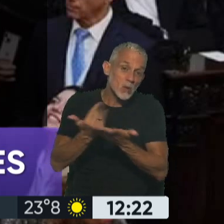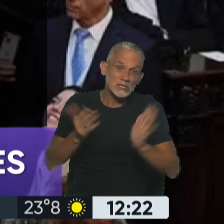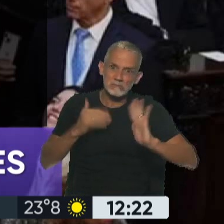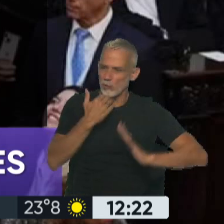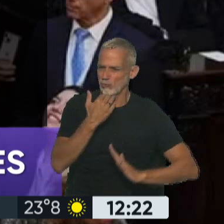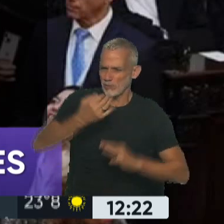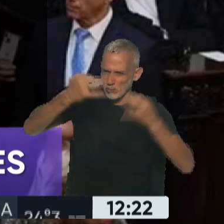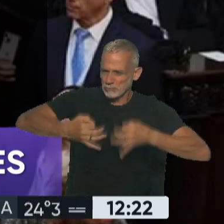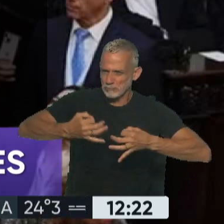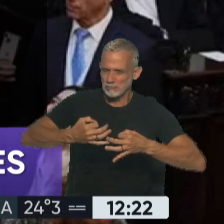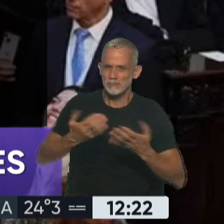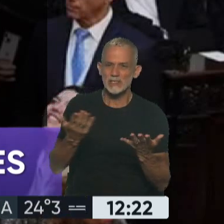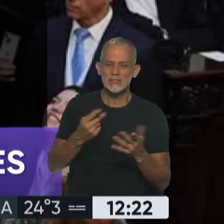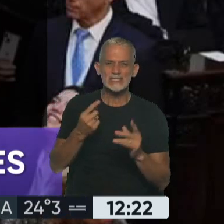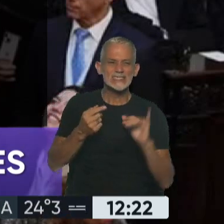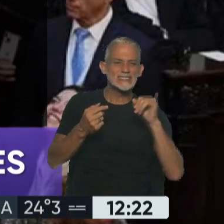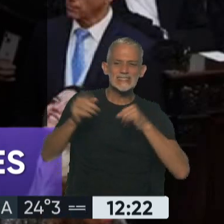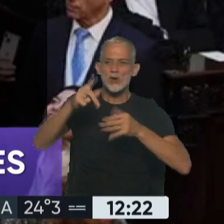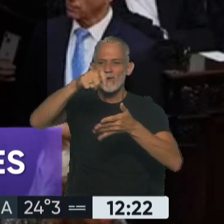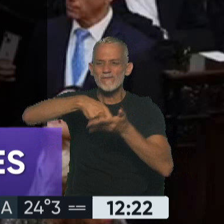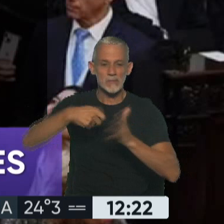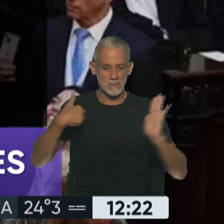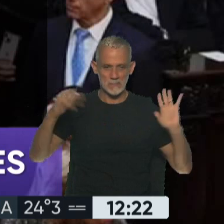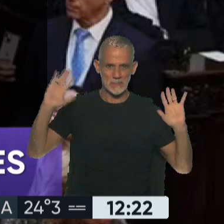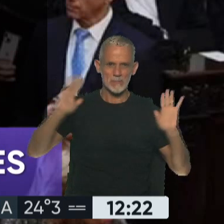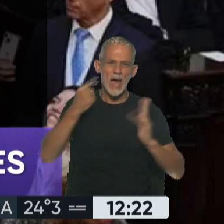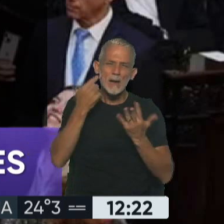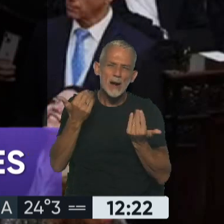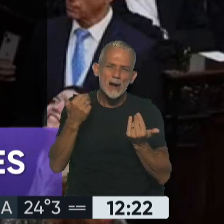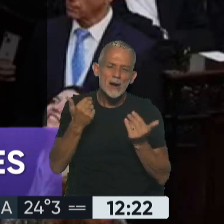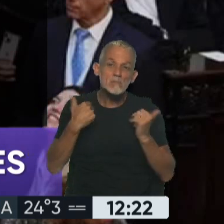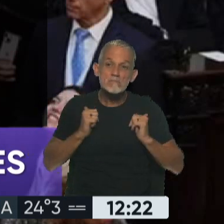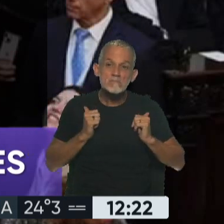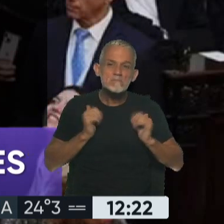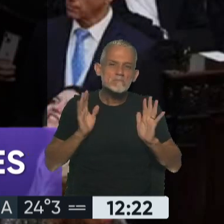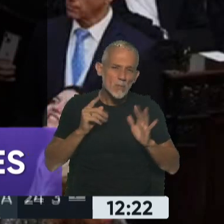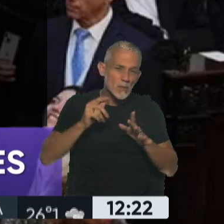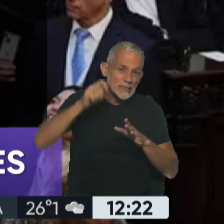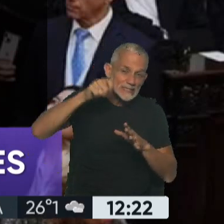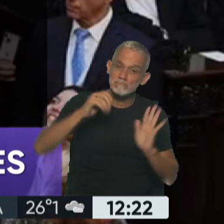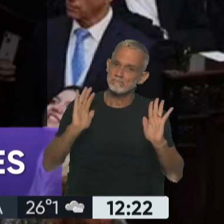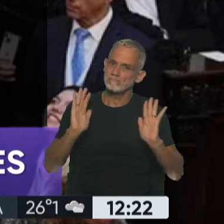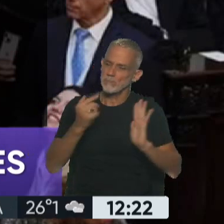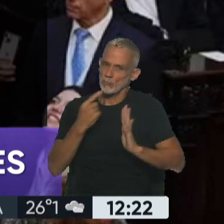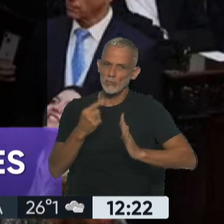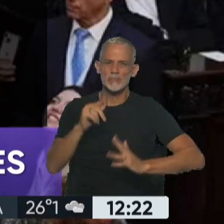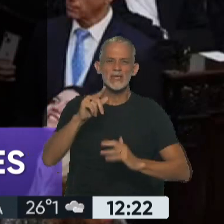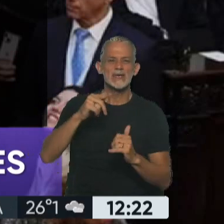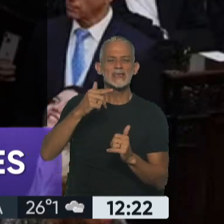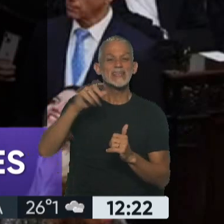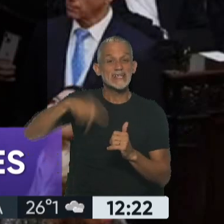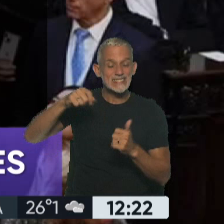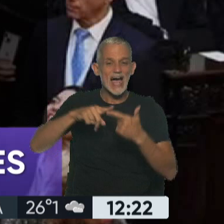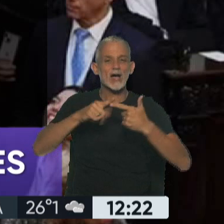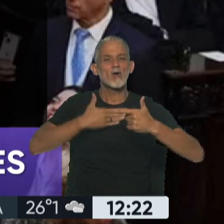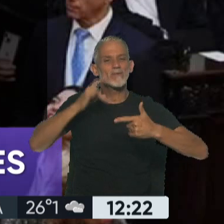sabemos todavía, no han tomado una posición sobre si van a firmar o no, pero sí escuchando las propuestas. Otro de los gobernadores, Leandro Cetero de Chaco,